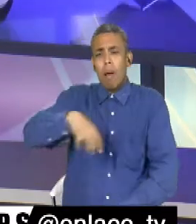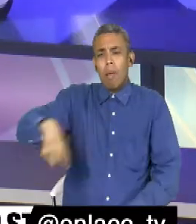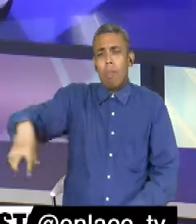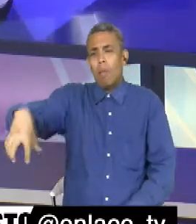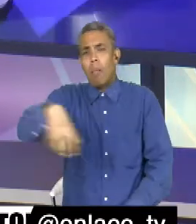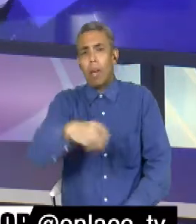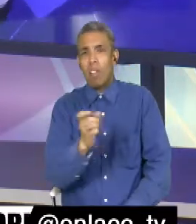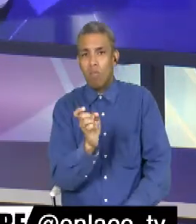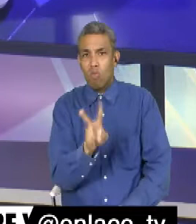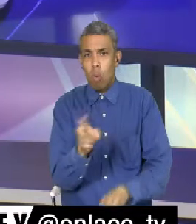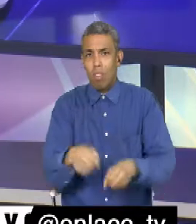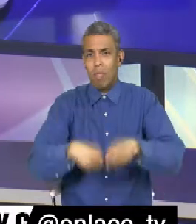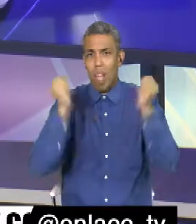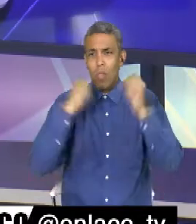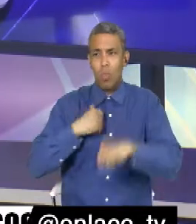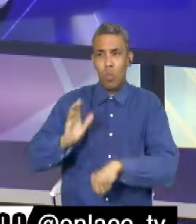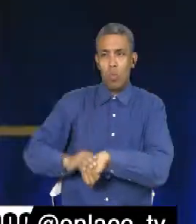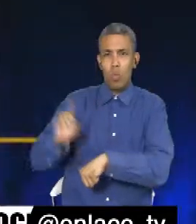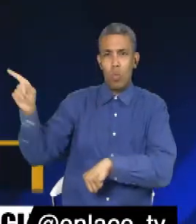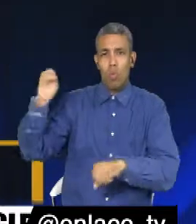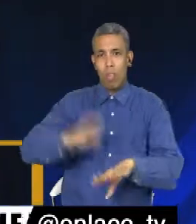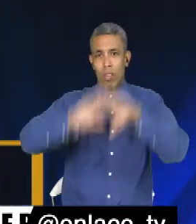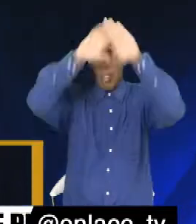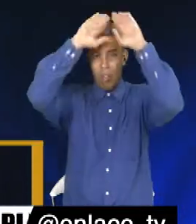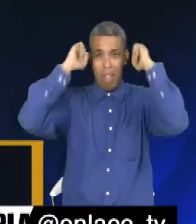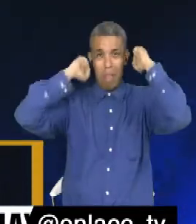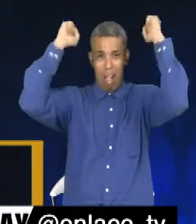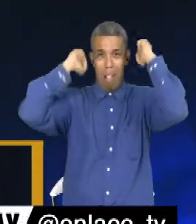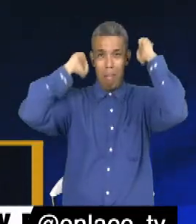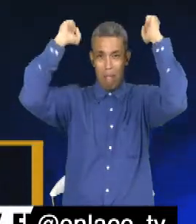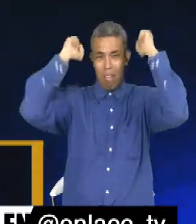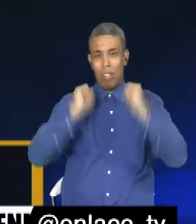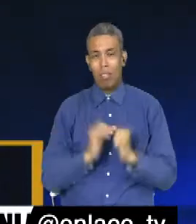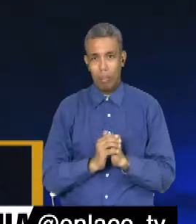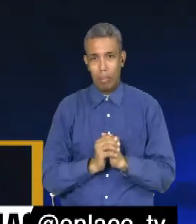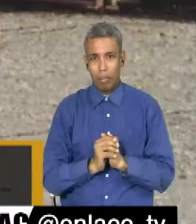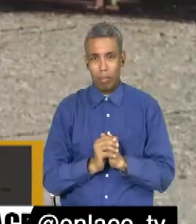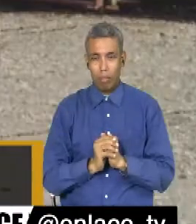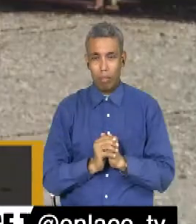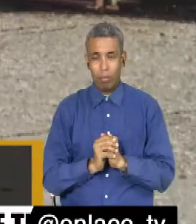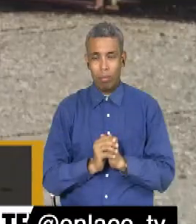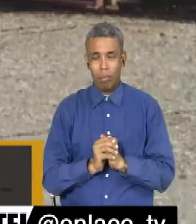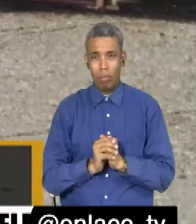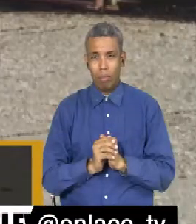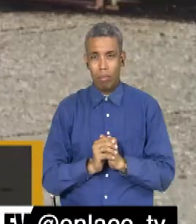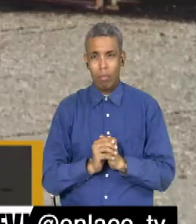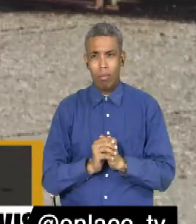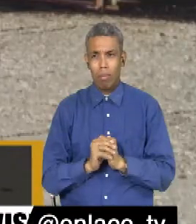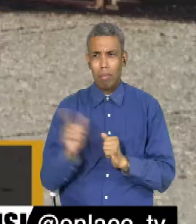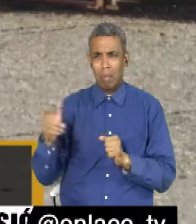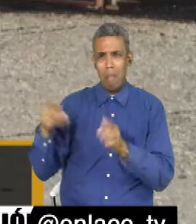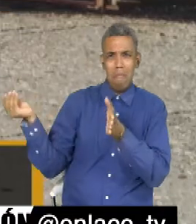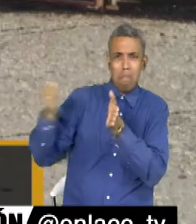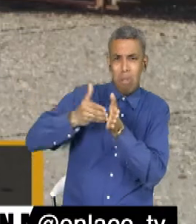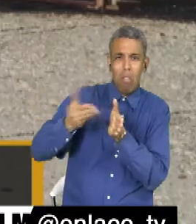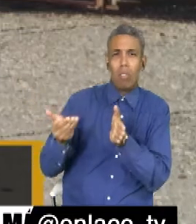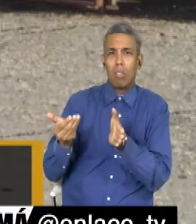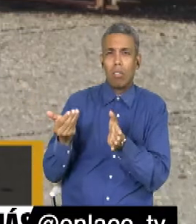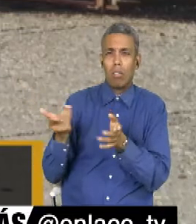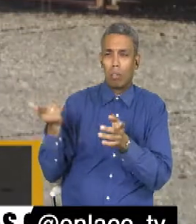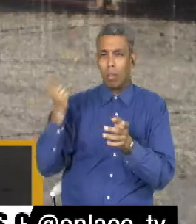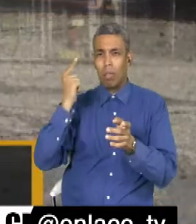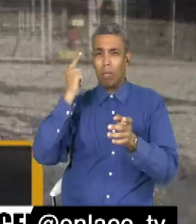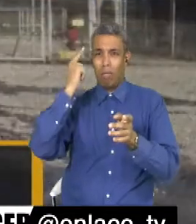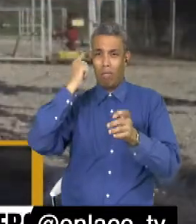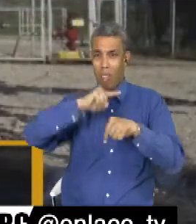para contratación de mano de obra. Ecopetrol denunció y rechazó las intimidaciones contra trabajadores, los sabotajes a las instalaciones y bloqueos que,